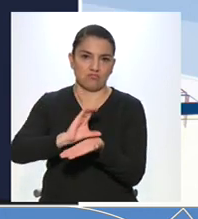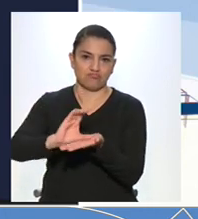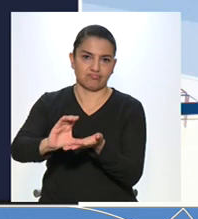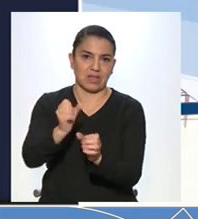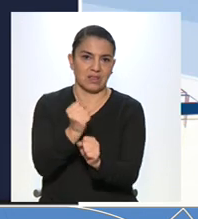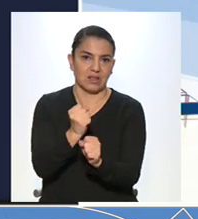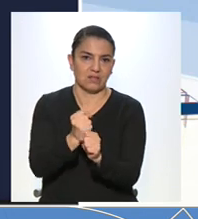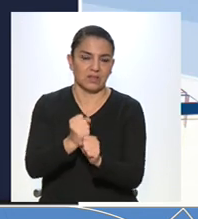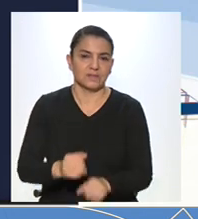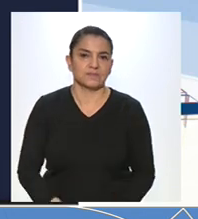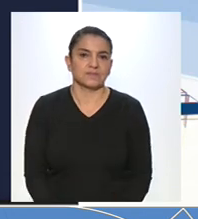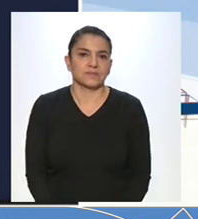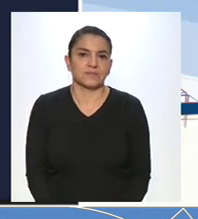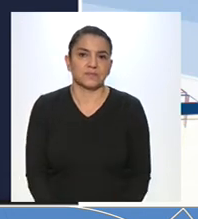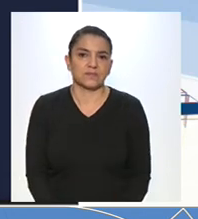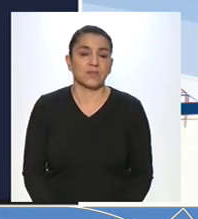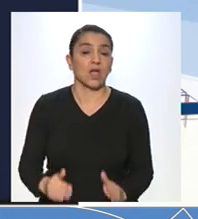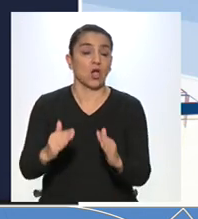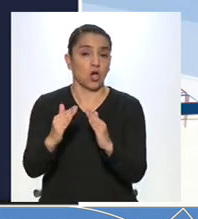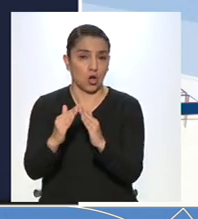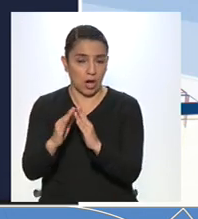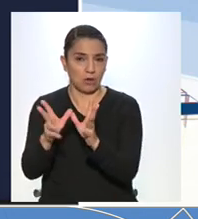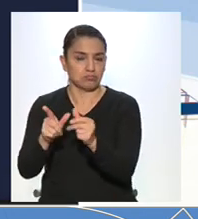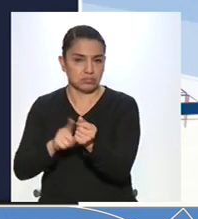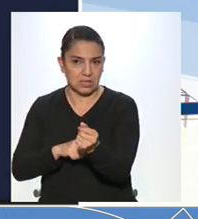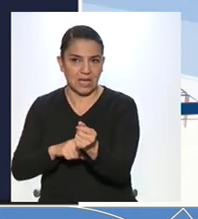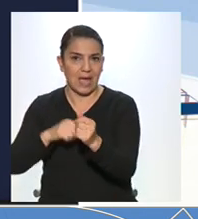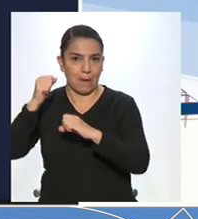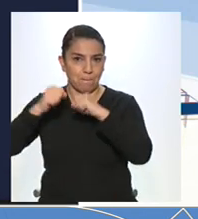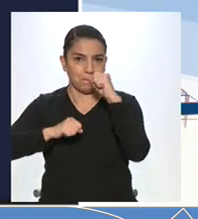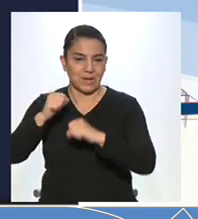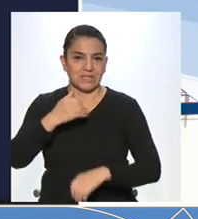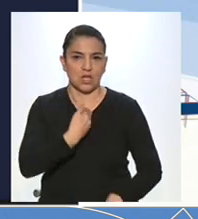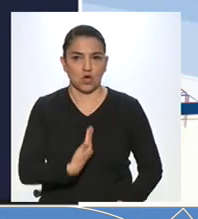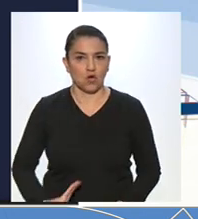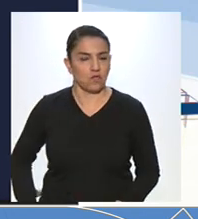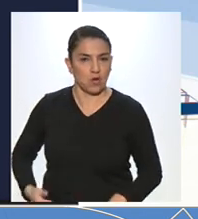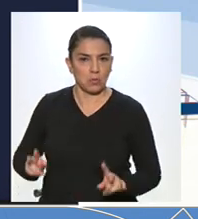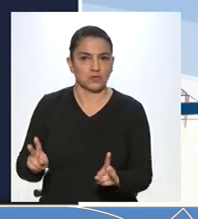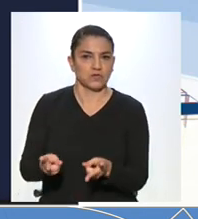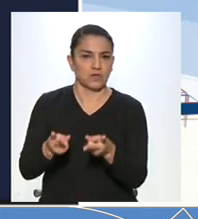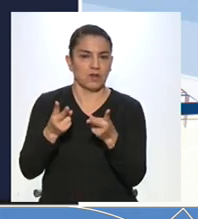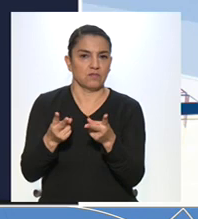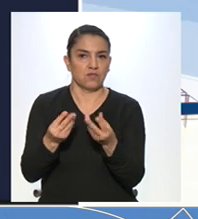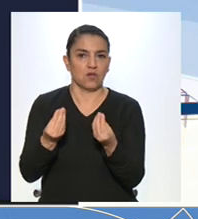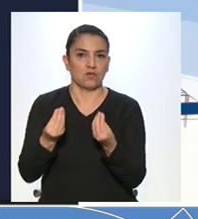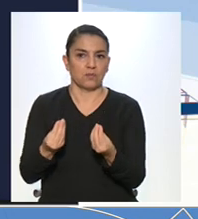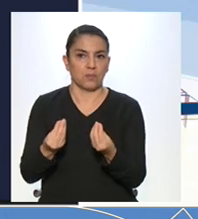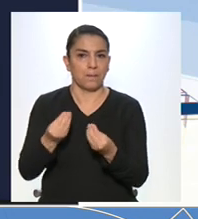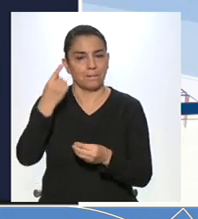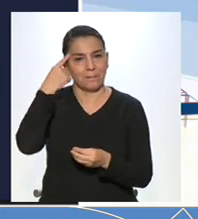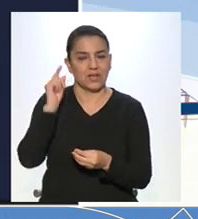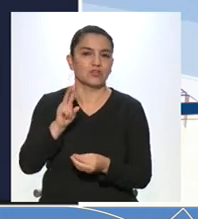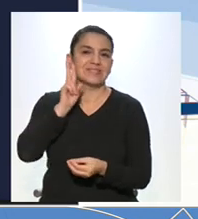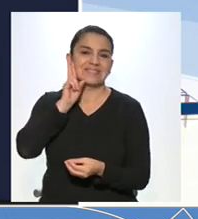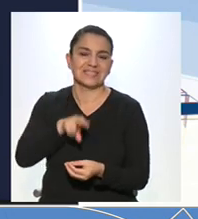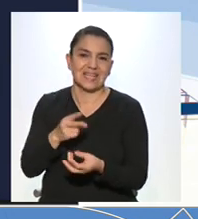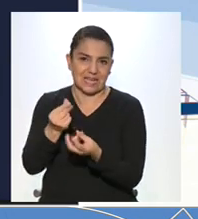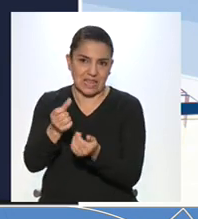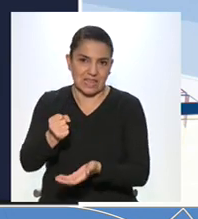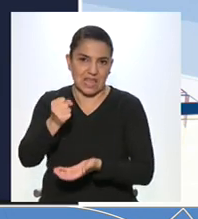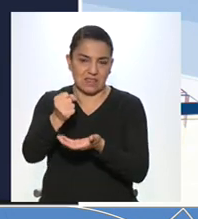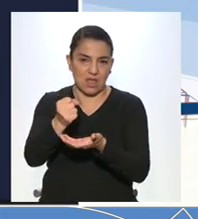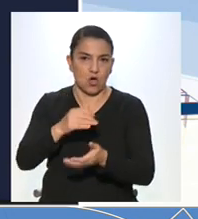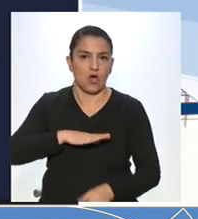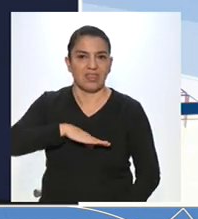laboral. Hogares, empresas y gobiernos saldrán de este episodio significativamente descapitalizados, producto del